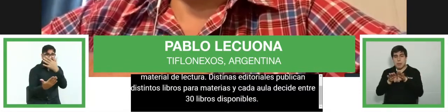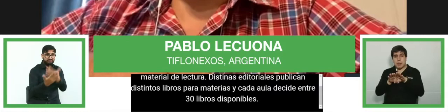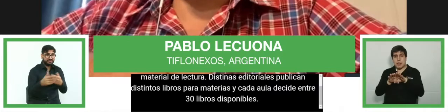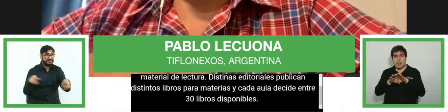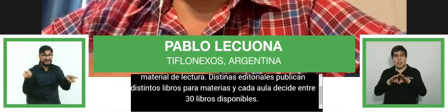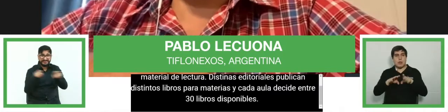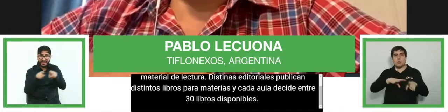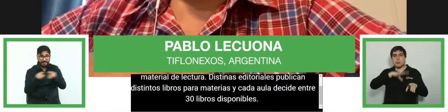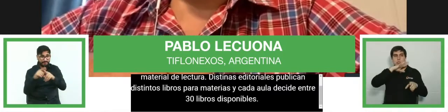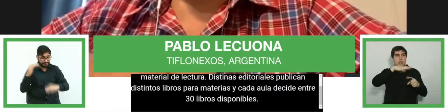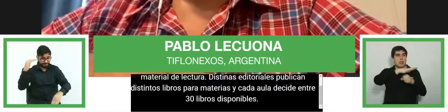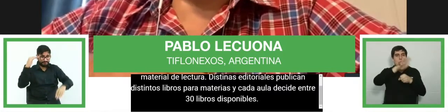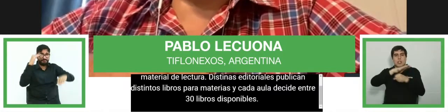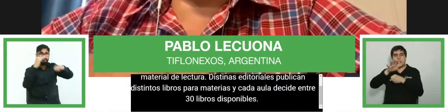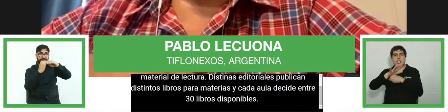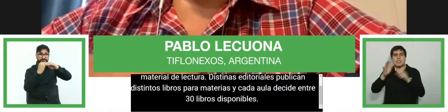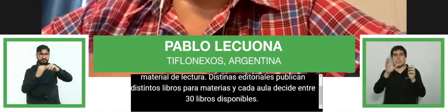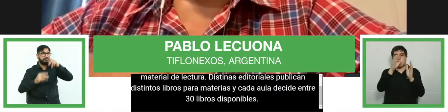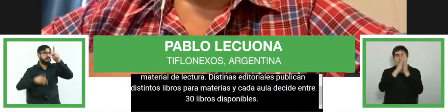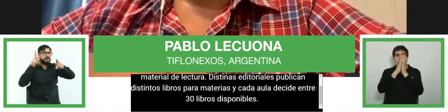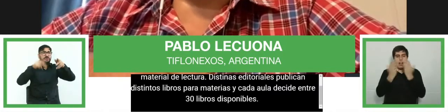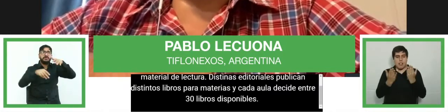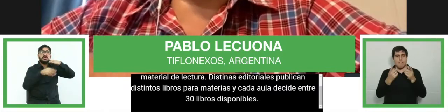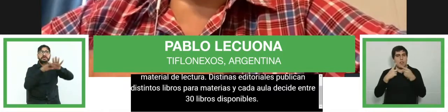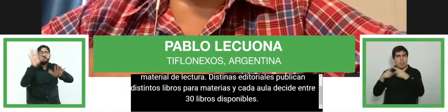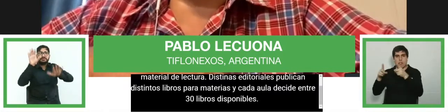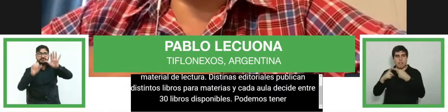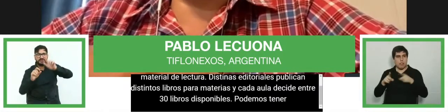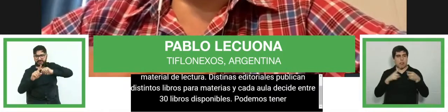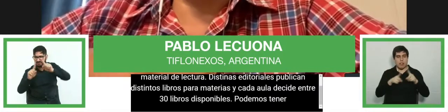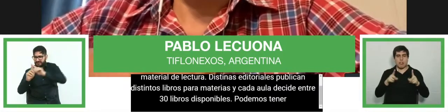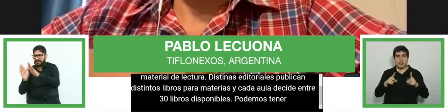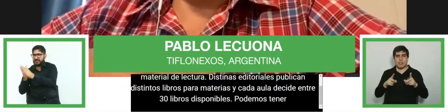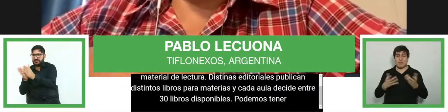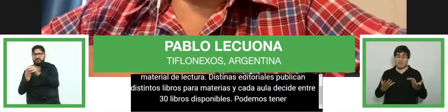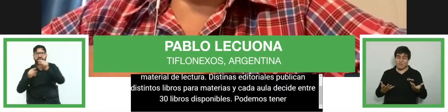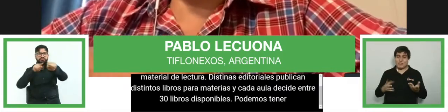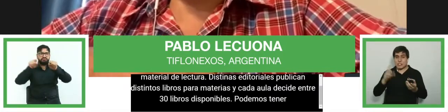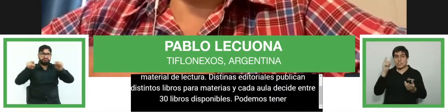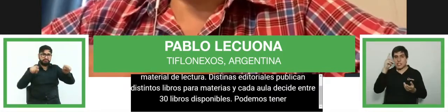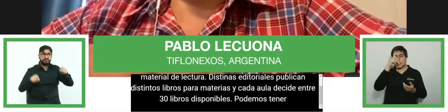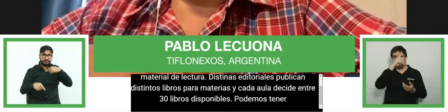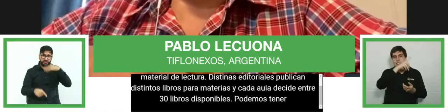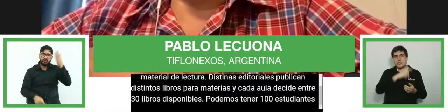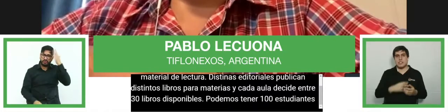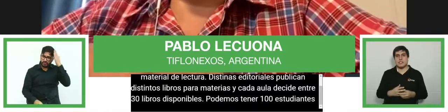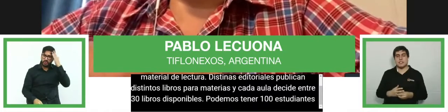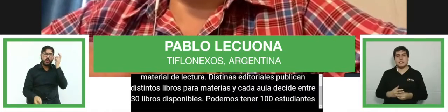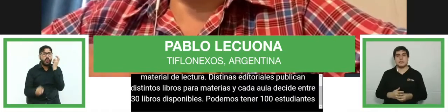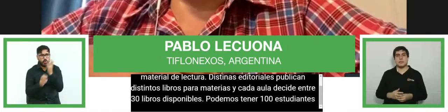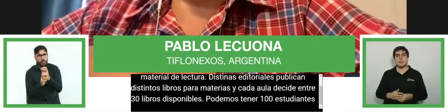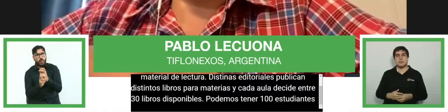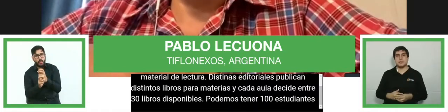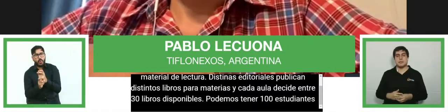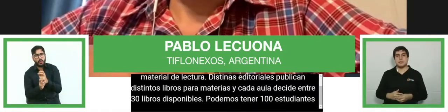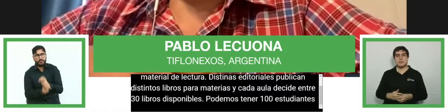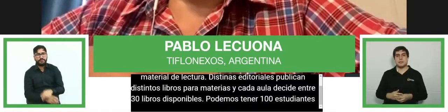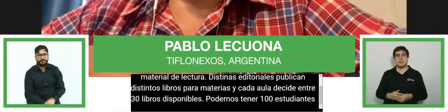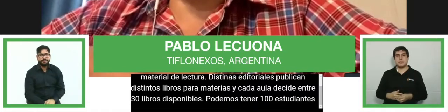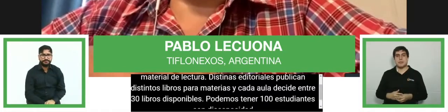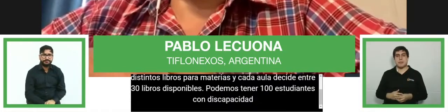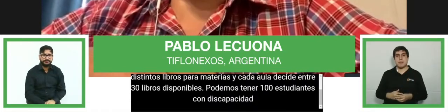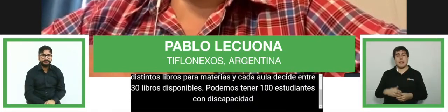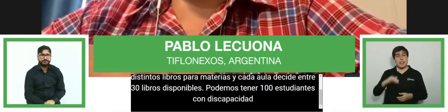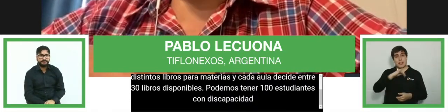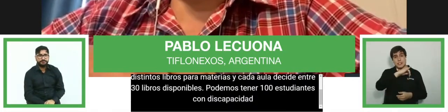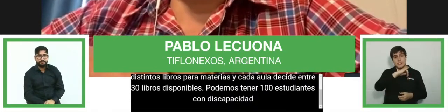libros diferentes que adaptar que hacer accesible para que esos estudiantes puedan estudiar en igualdad de condiciones con sus compañeros. Eso